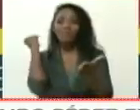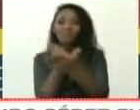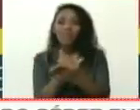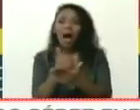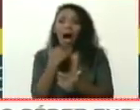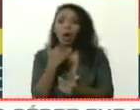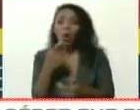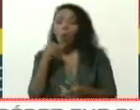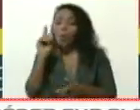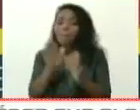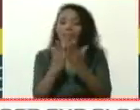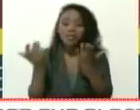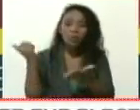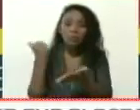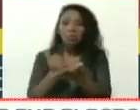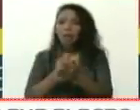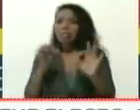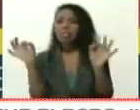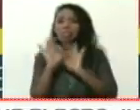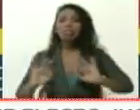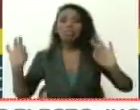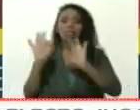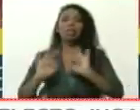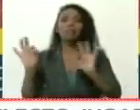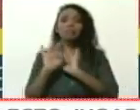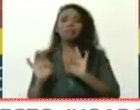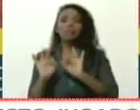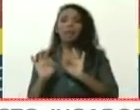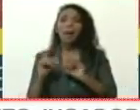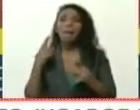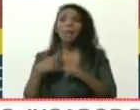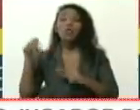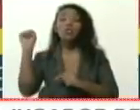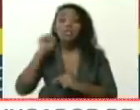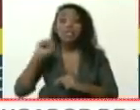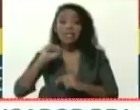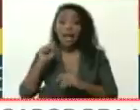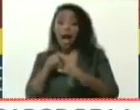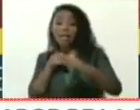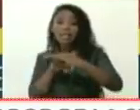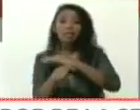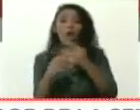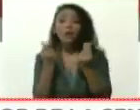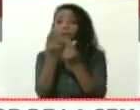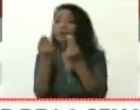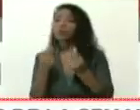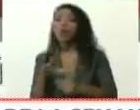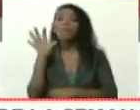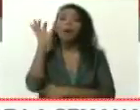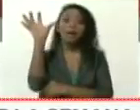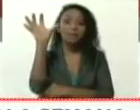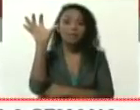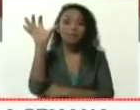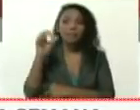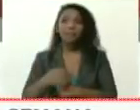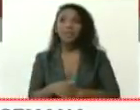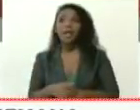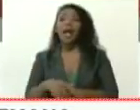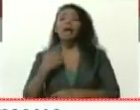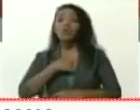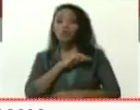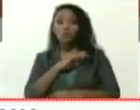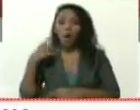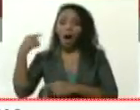un pasaporte, nada, nada. No tuvo control nunca sobre nada, pero sí tuvo acceso a los recursos del país, en los activos que tenemos en el